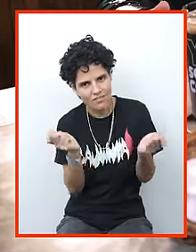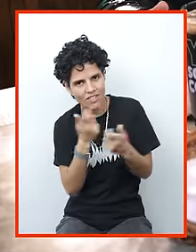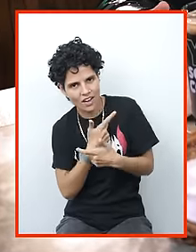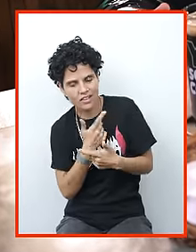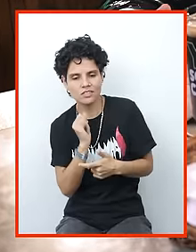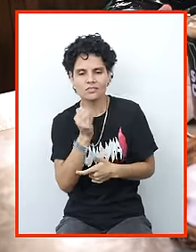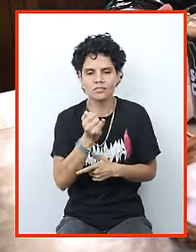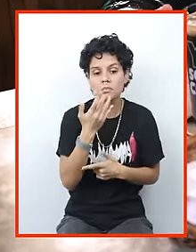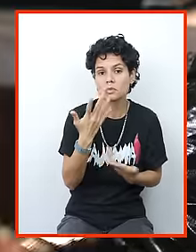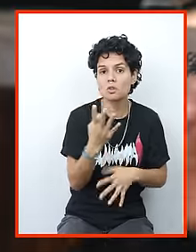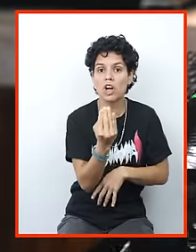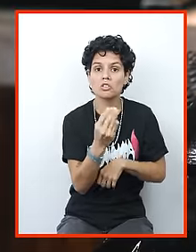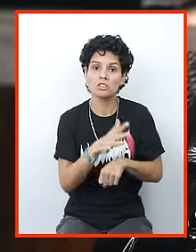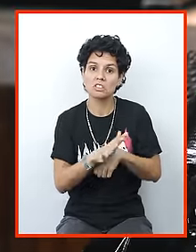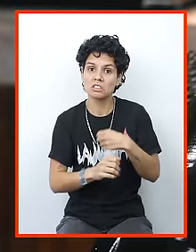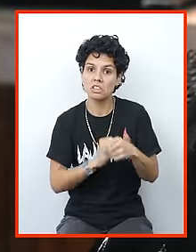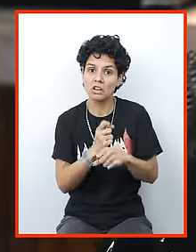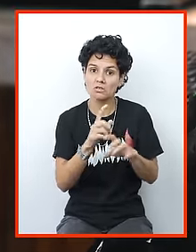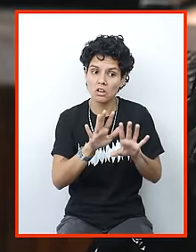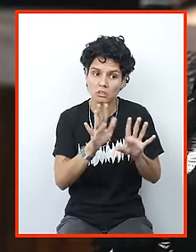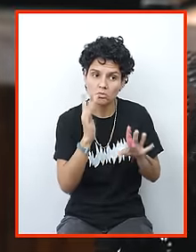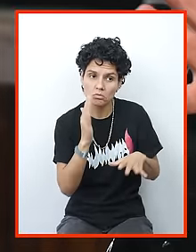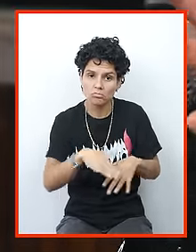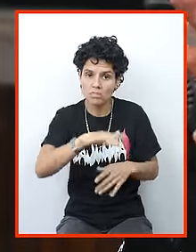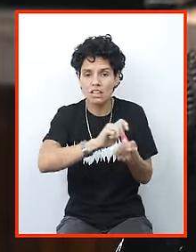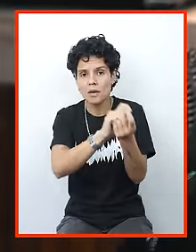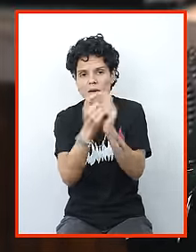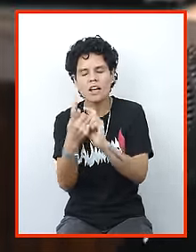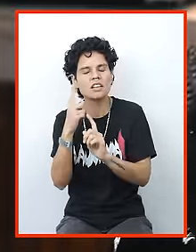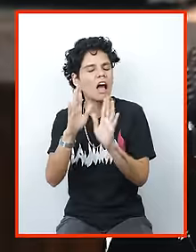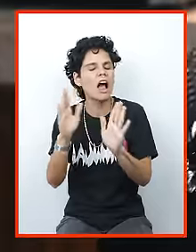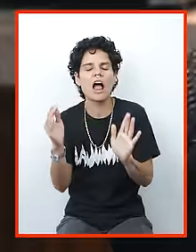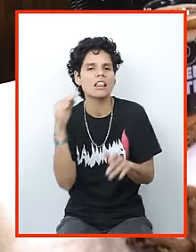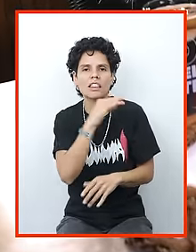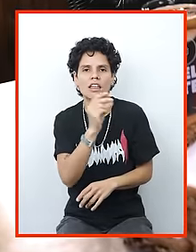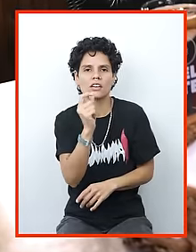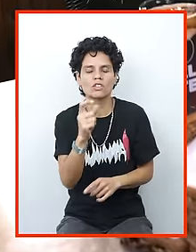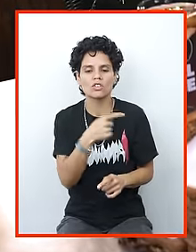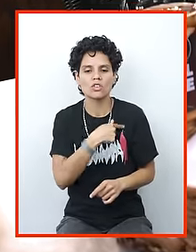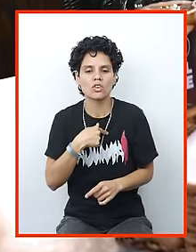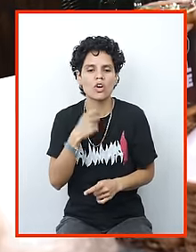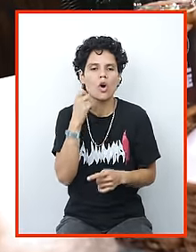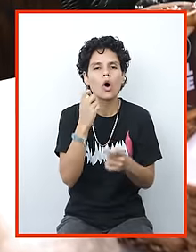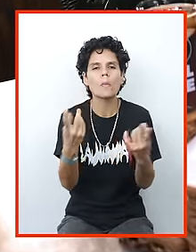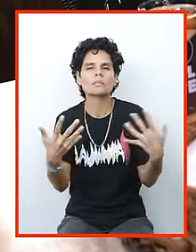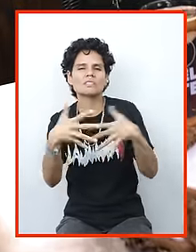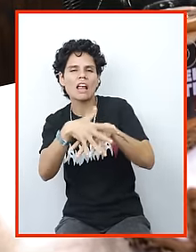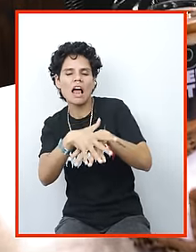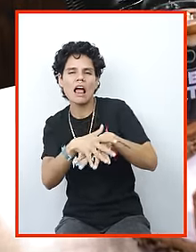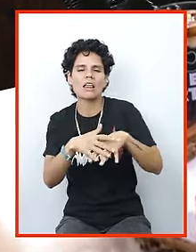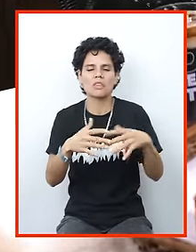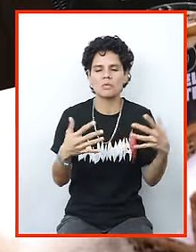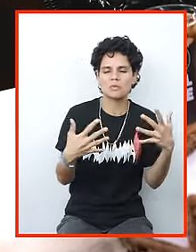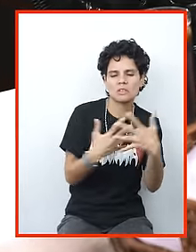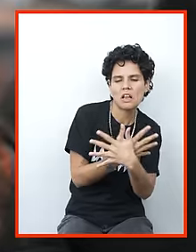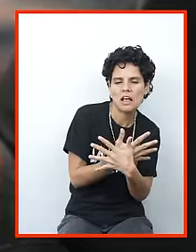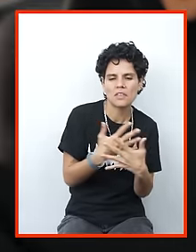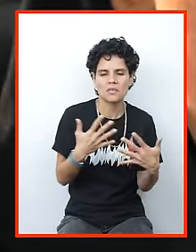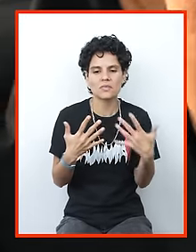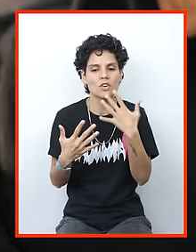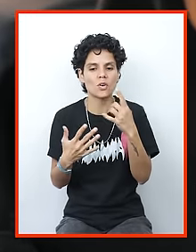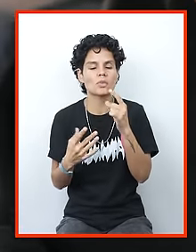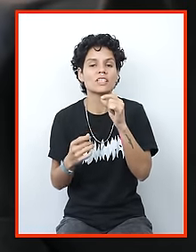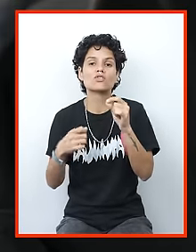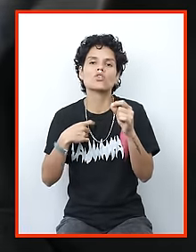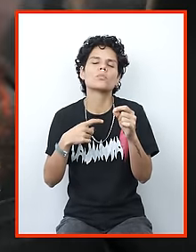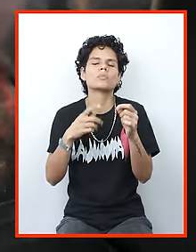para arrepentirse. Para el cambio, y como a las 14, 15 cambiaste al tiro a Easy Kid, hubo una transición, Joaquísi Kid, no, Easy Joaquísi. Lo que pasa